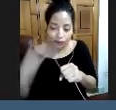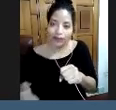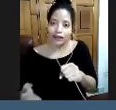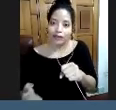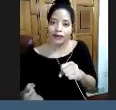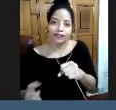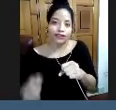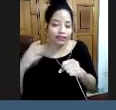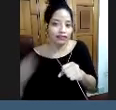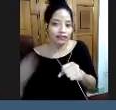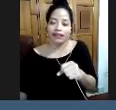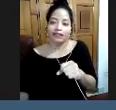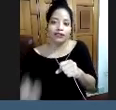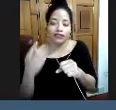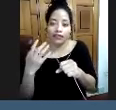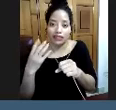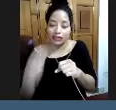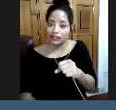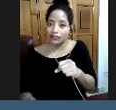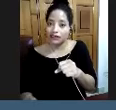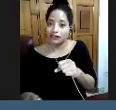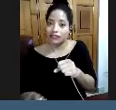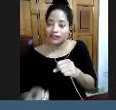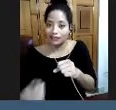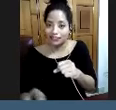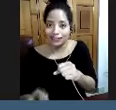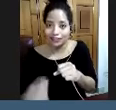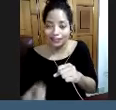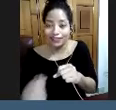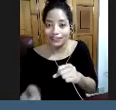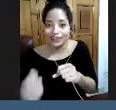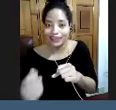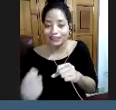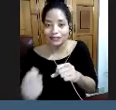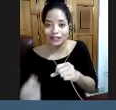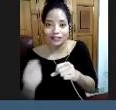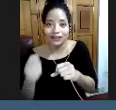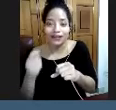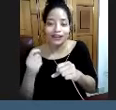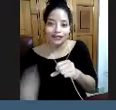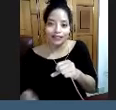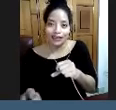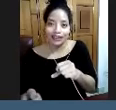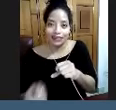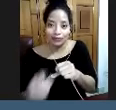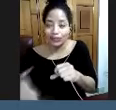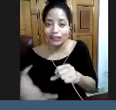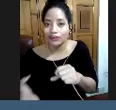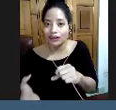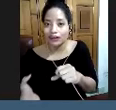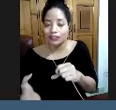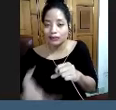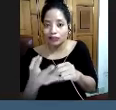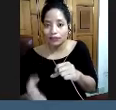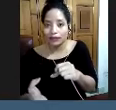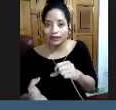de ocupar los espacios, de alzar la voz, y creo que está totalmente en lo cierto cuando dice que en este momento ustedes son